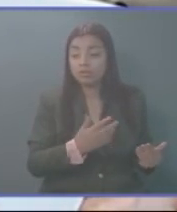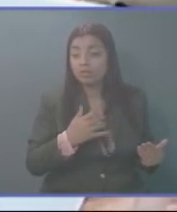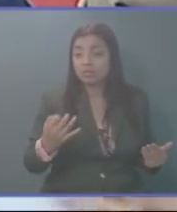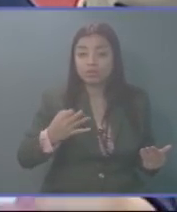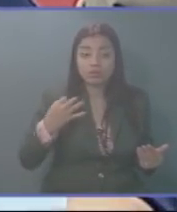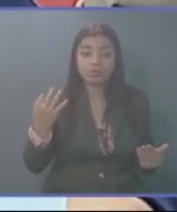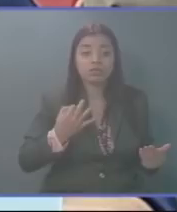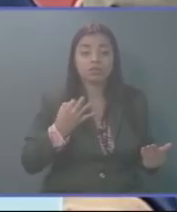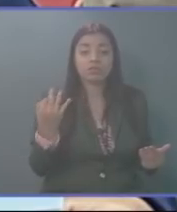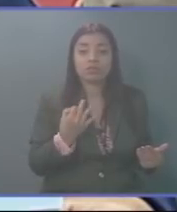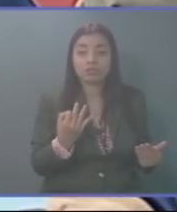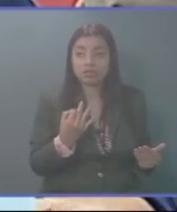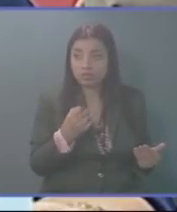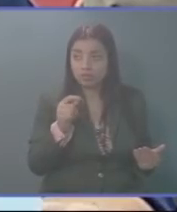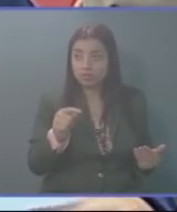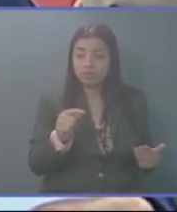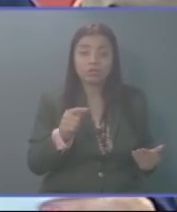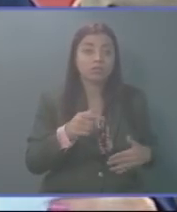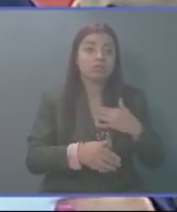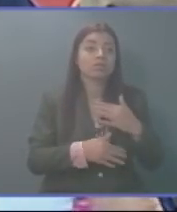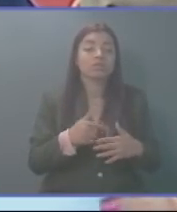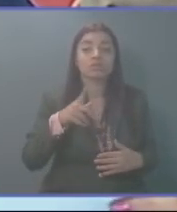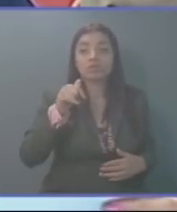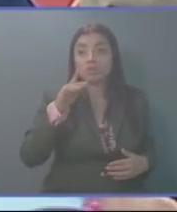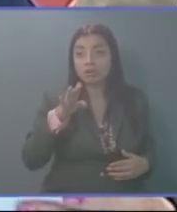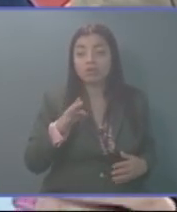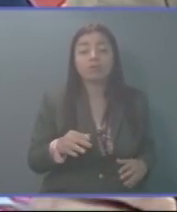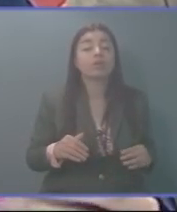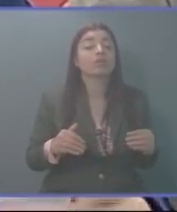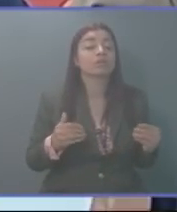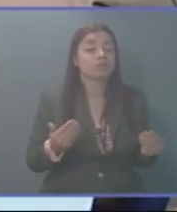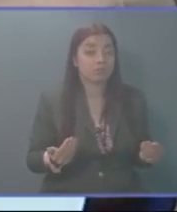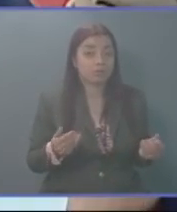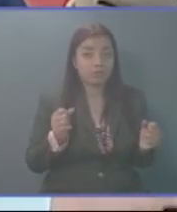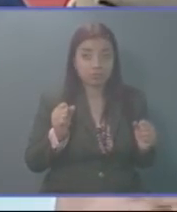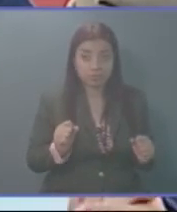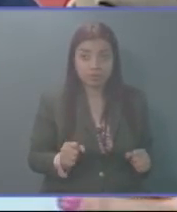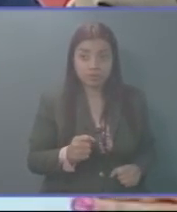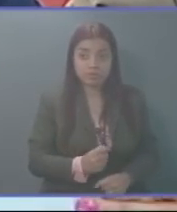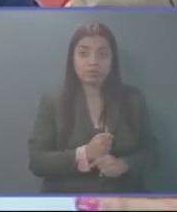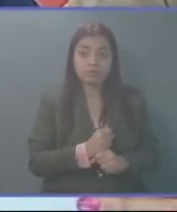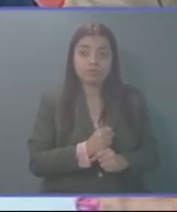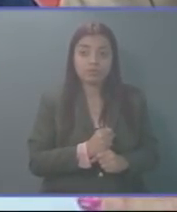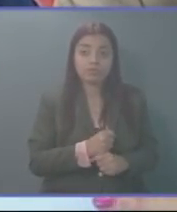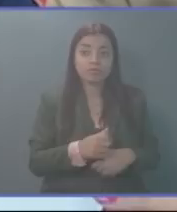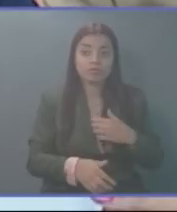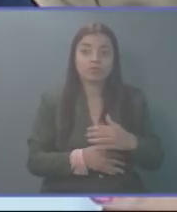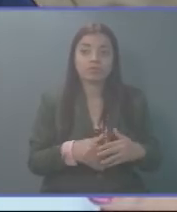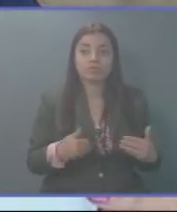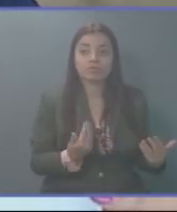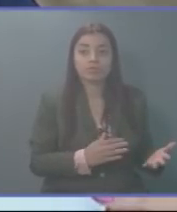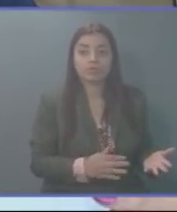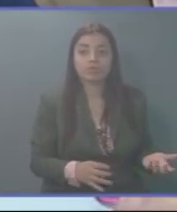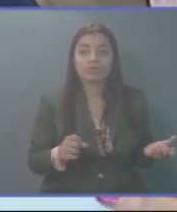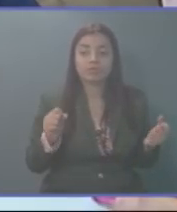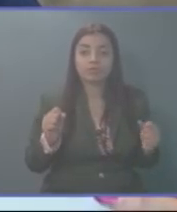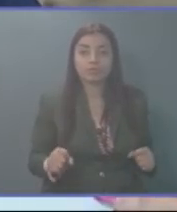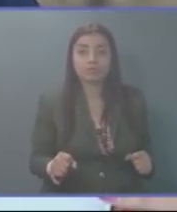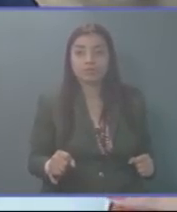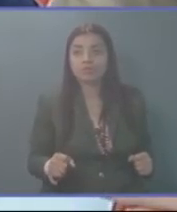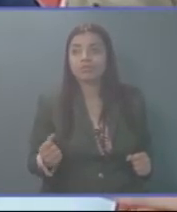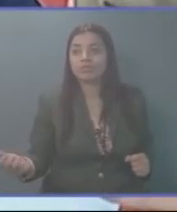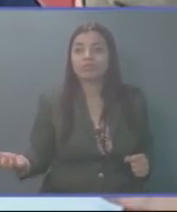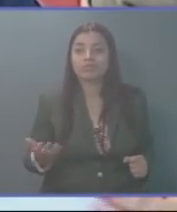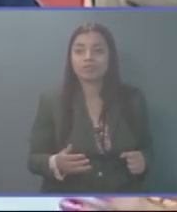más manejo de laboratorio para poder dar con firmeza qué era lo que estaba sucediendo. Y el presidente lo